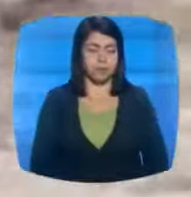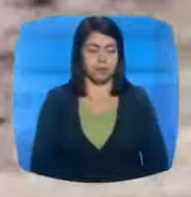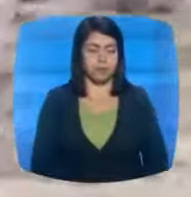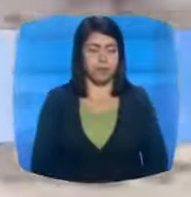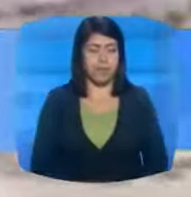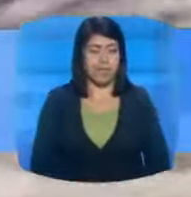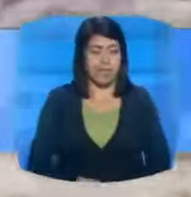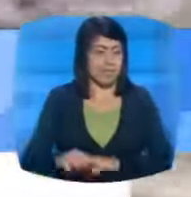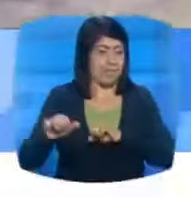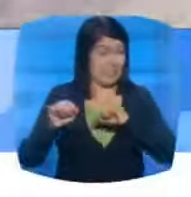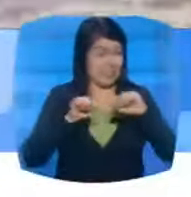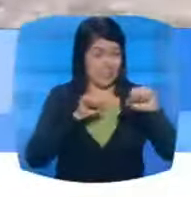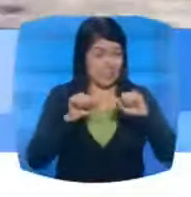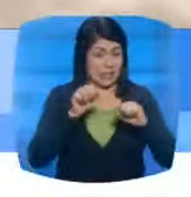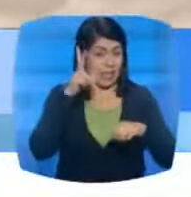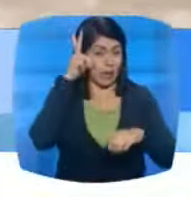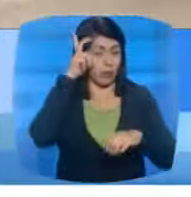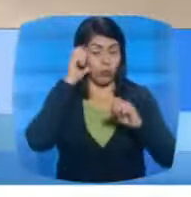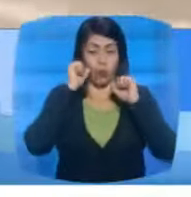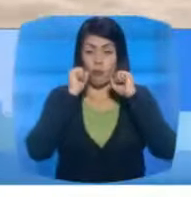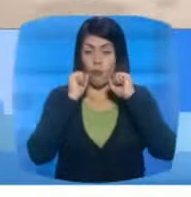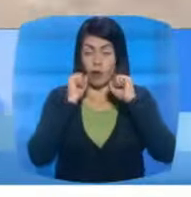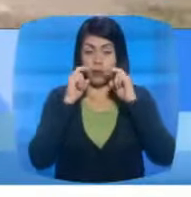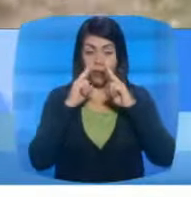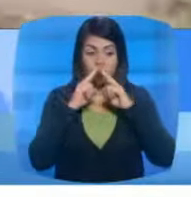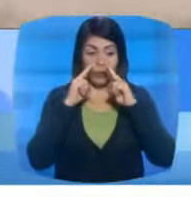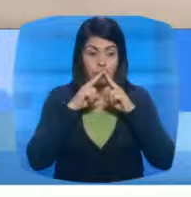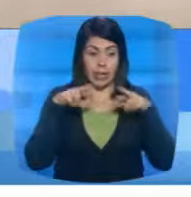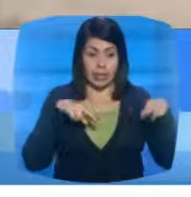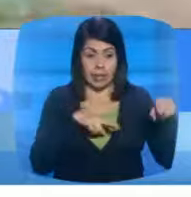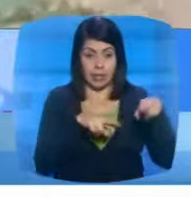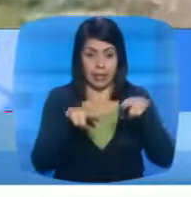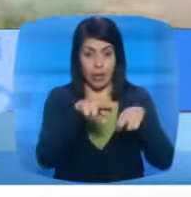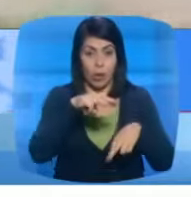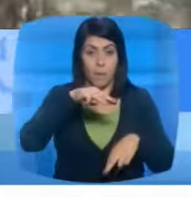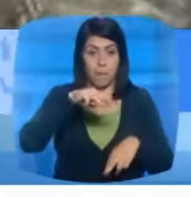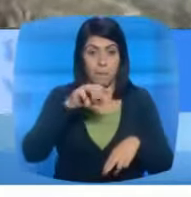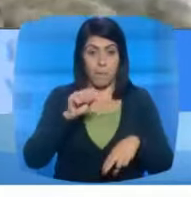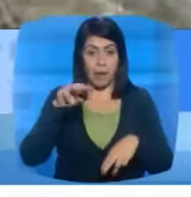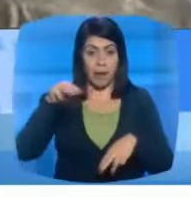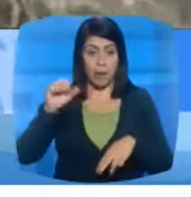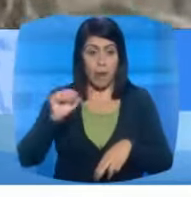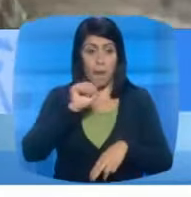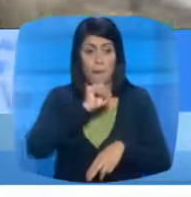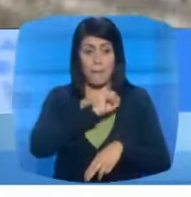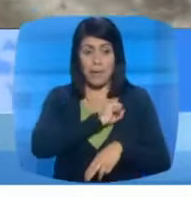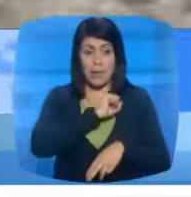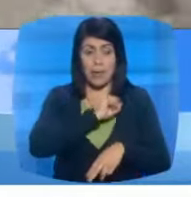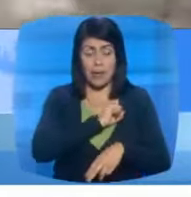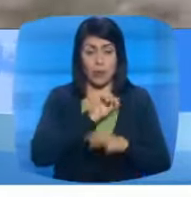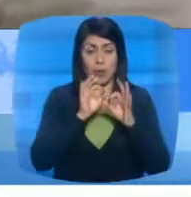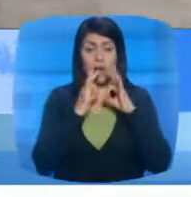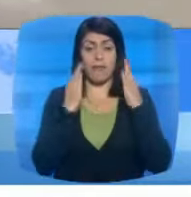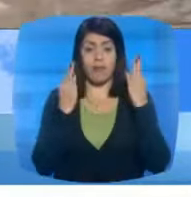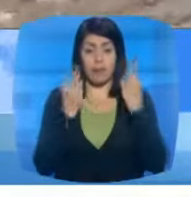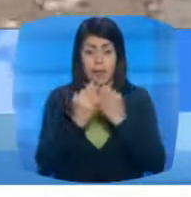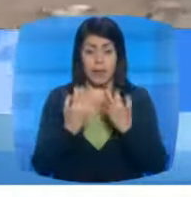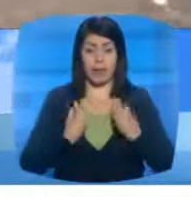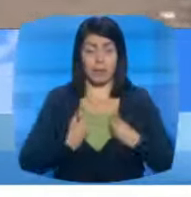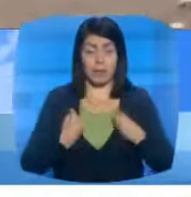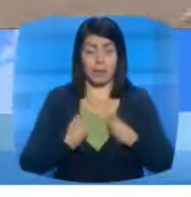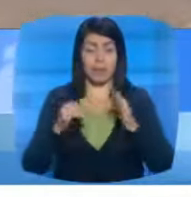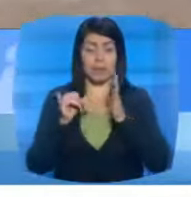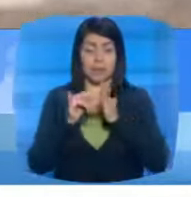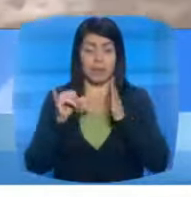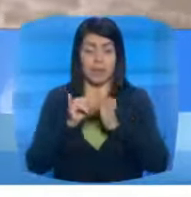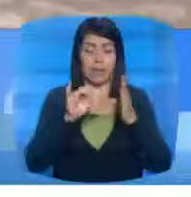El estruendo del río de Marapa, pH también conocido como río de Mamo, despertó nuevamente el miedo en las decenas de familias que viven cerca de